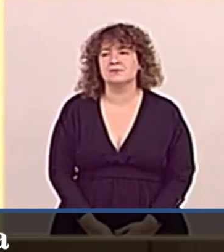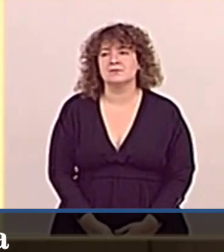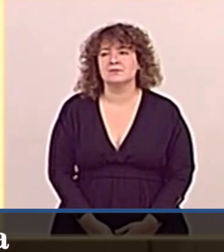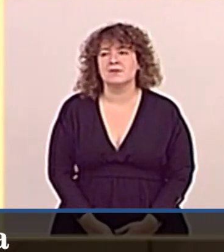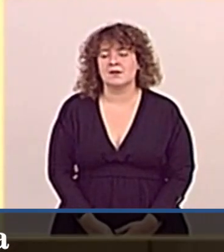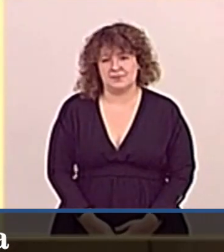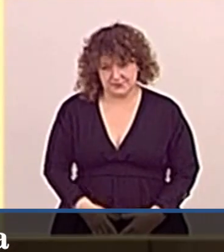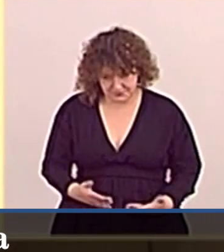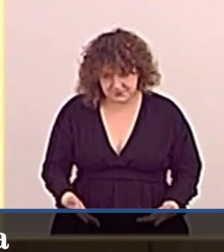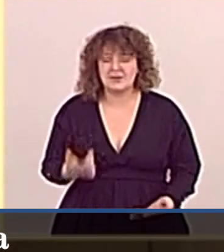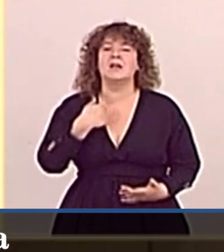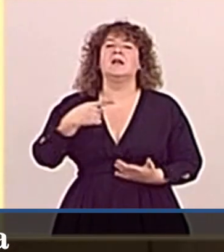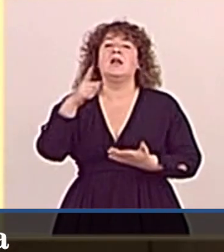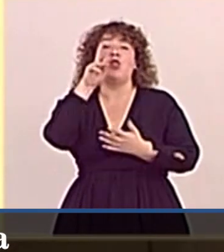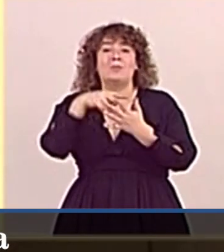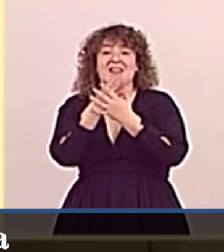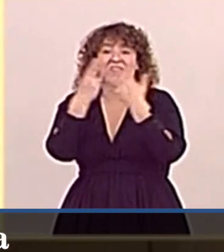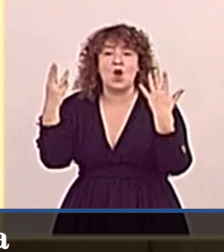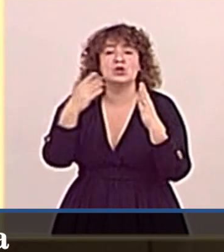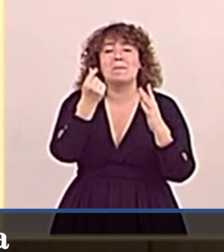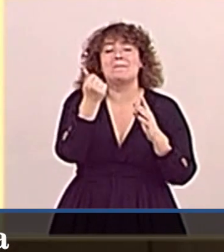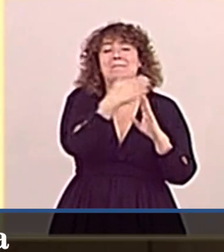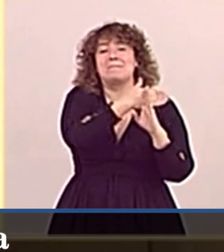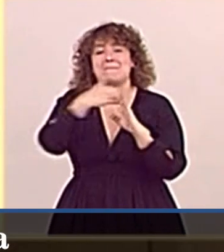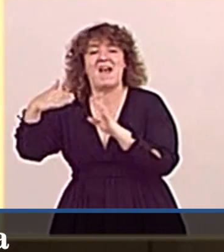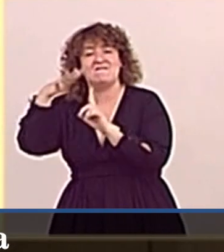Señorías, señorías, en 2018 la factura media en España,